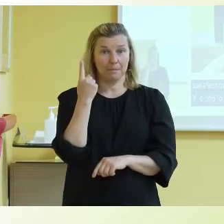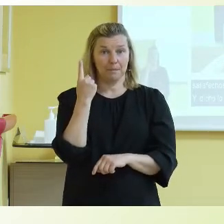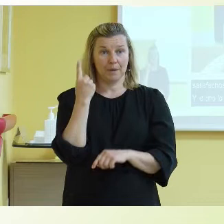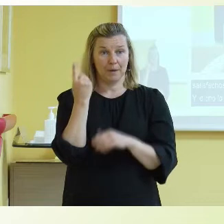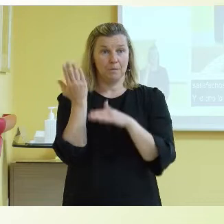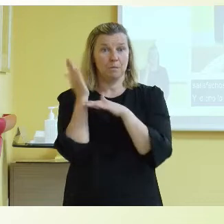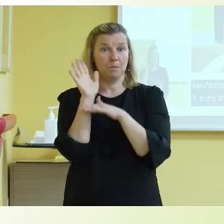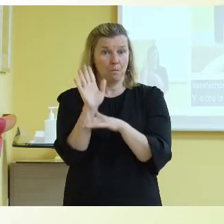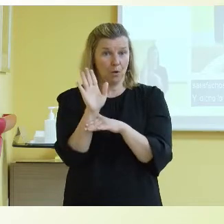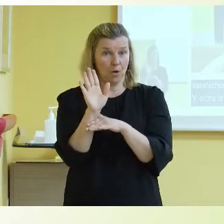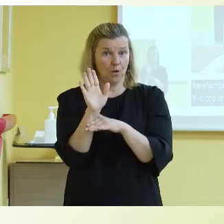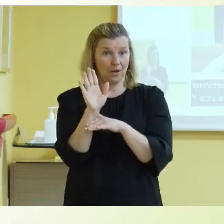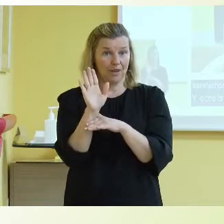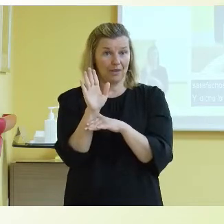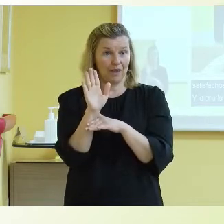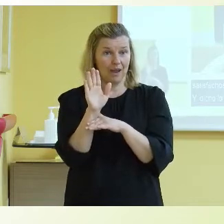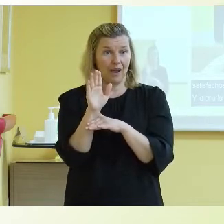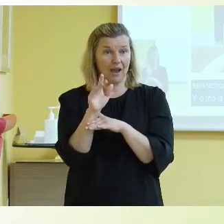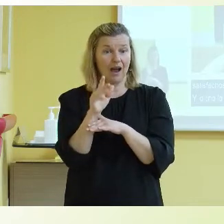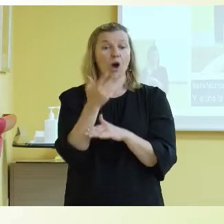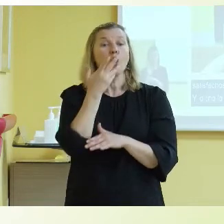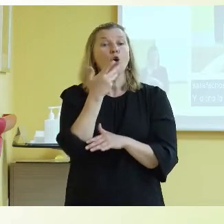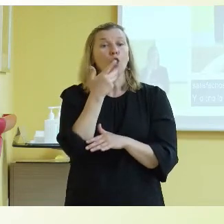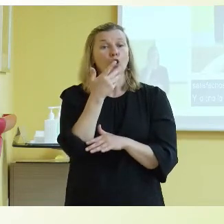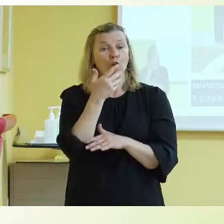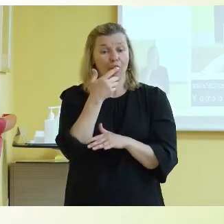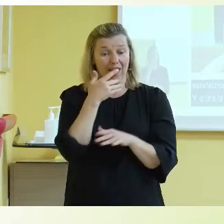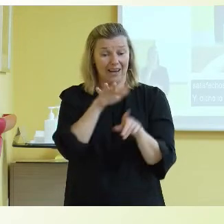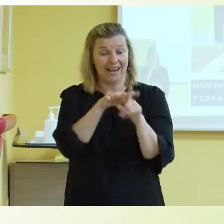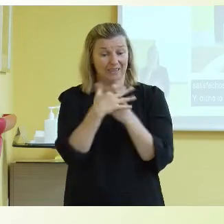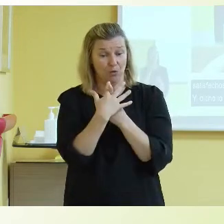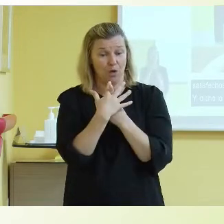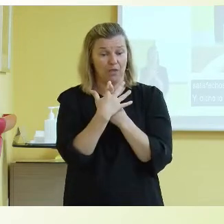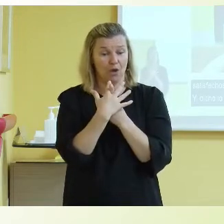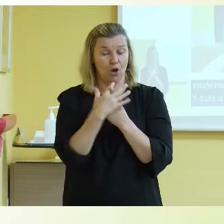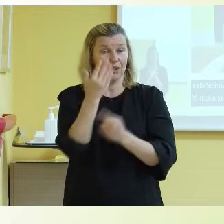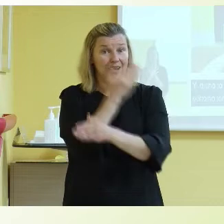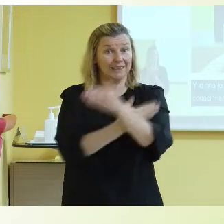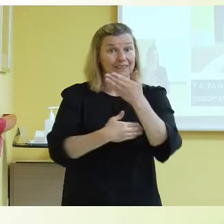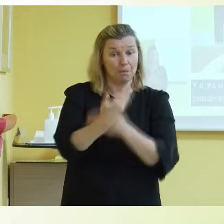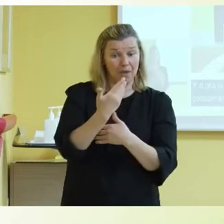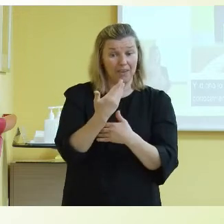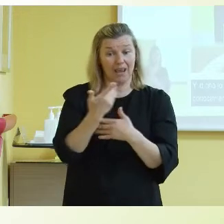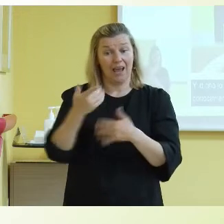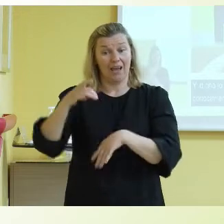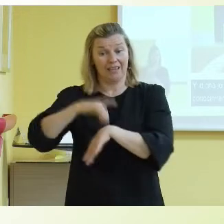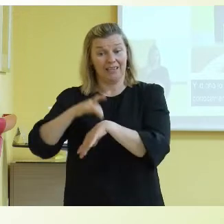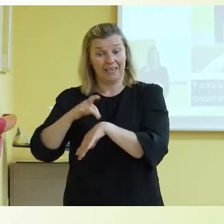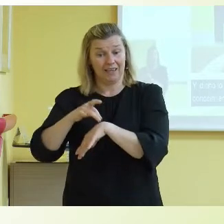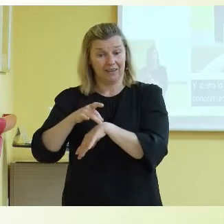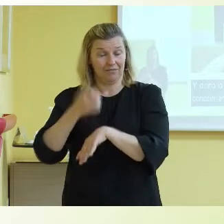ponencia, aproximación al conocimiento de la situación de la discapacidad en las enfermedades raras.